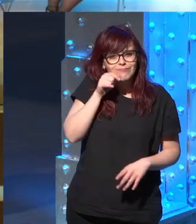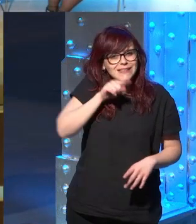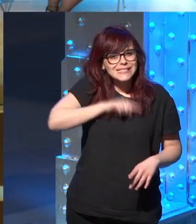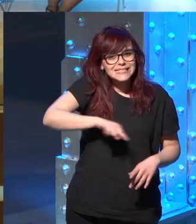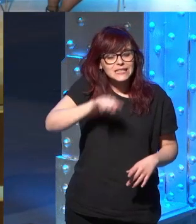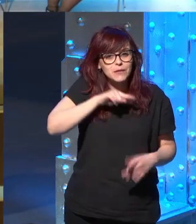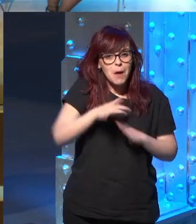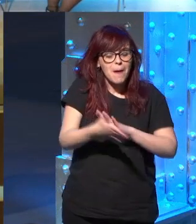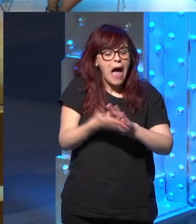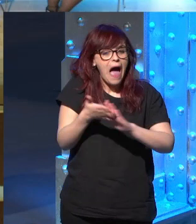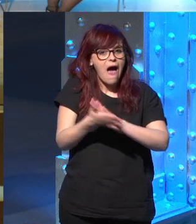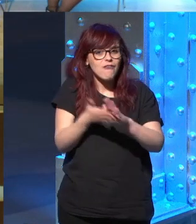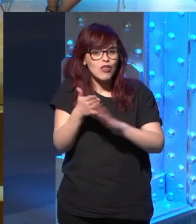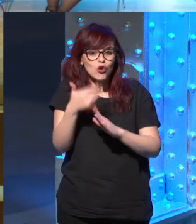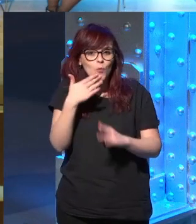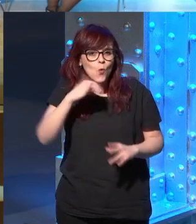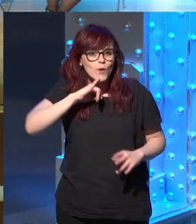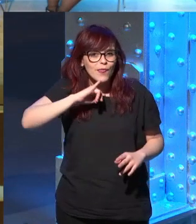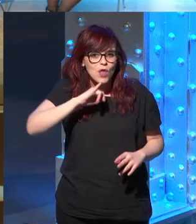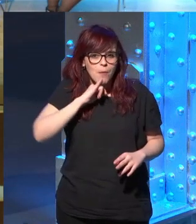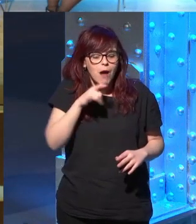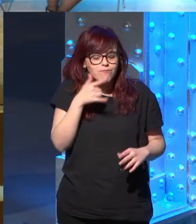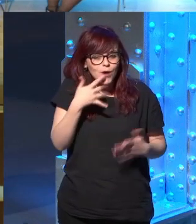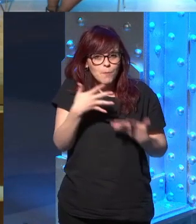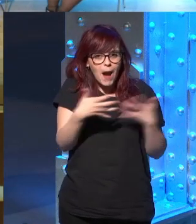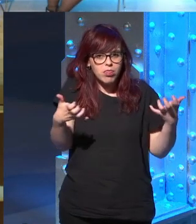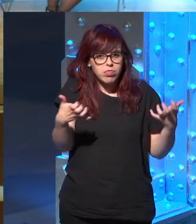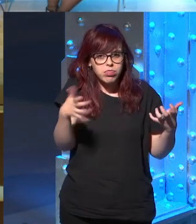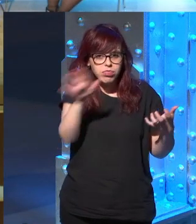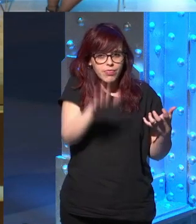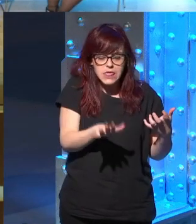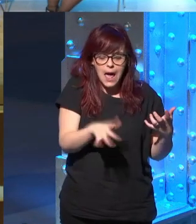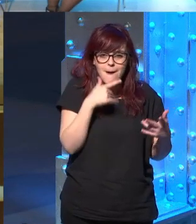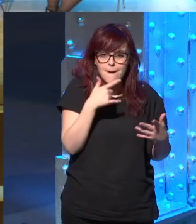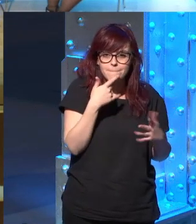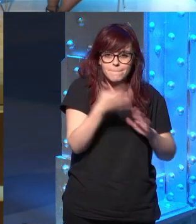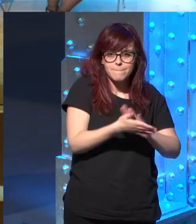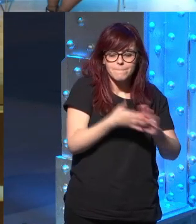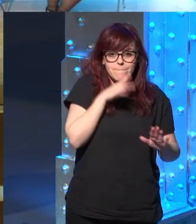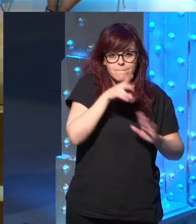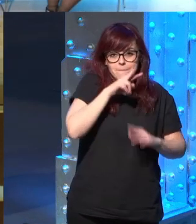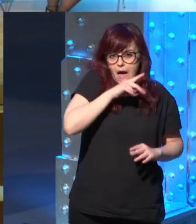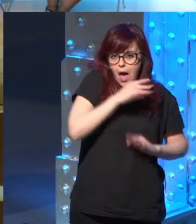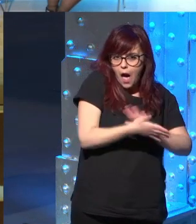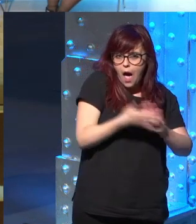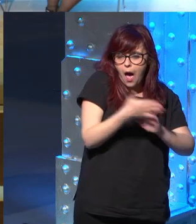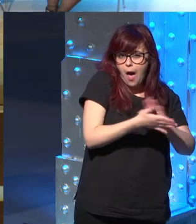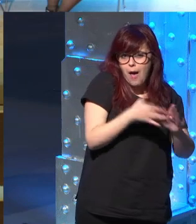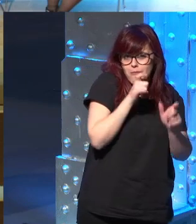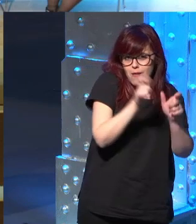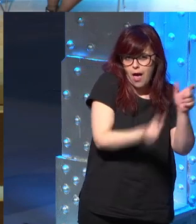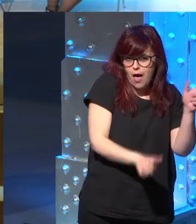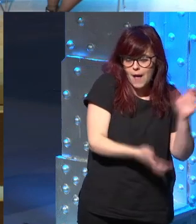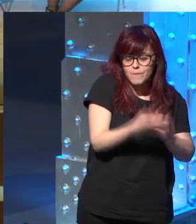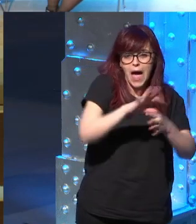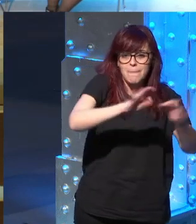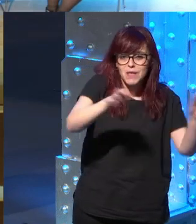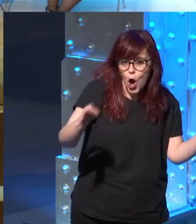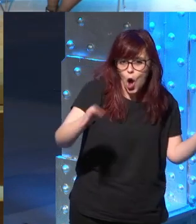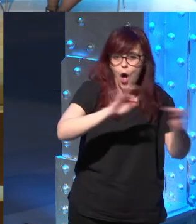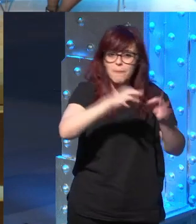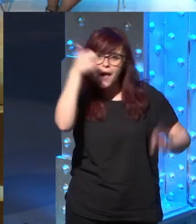que estaba hablándome en un idioma que reconocía como propio. Las palabras que yo utilizaba para hablar con mis amigos,